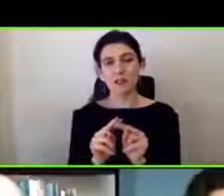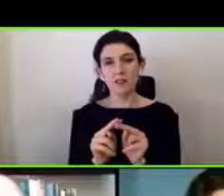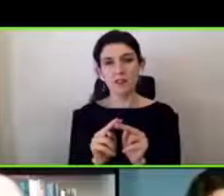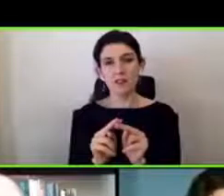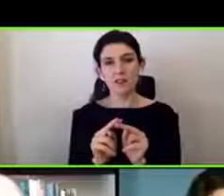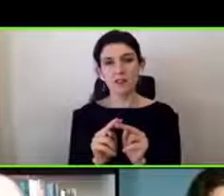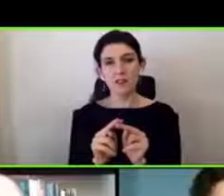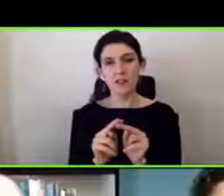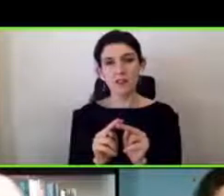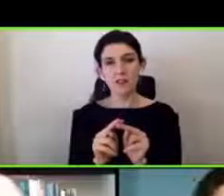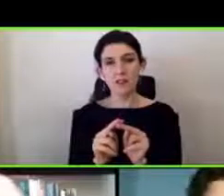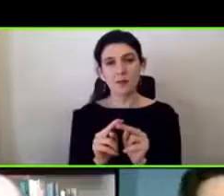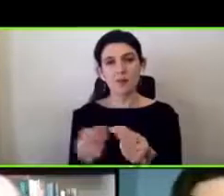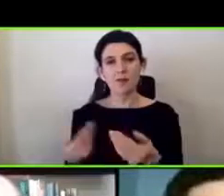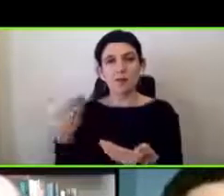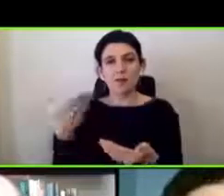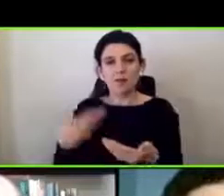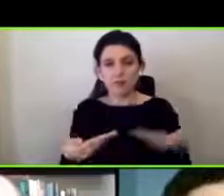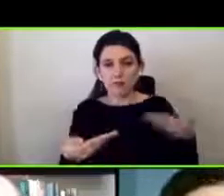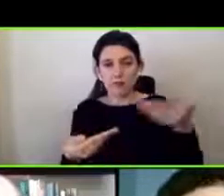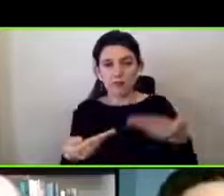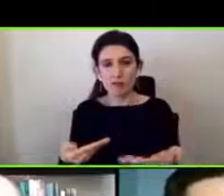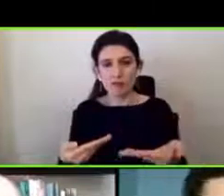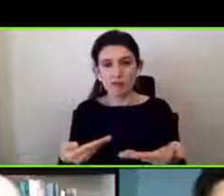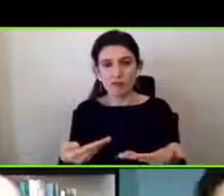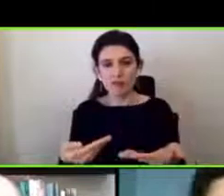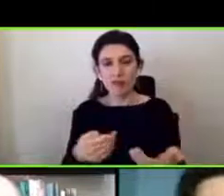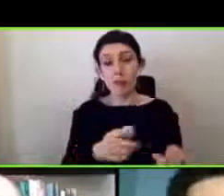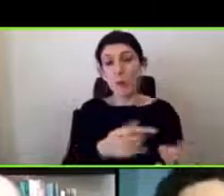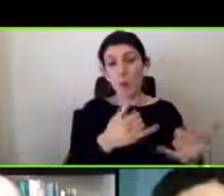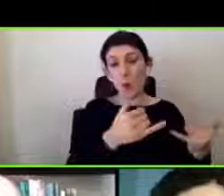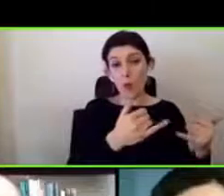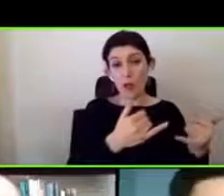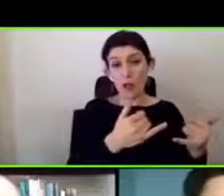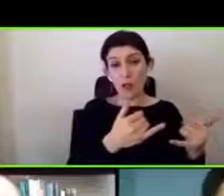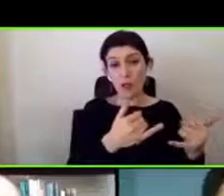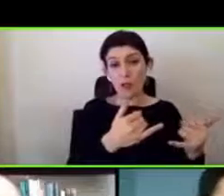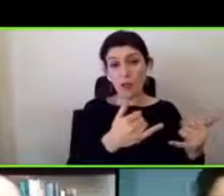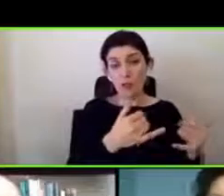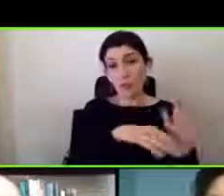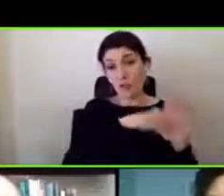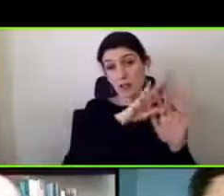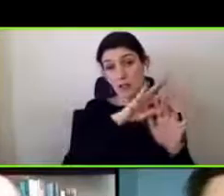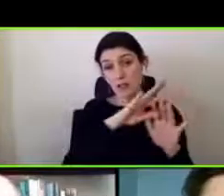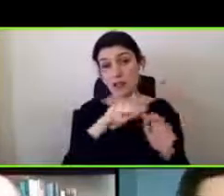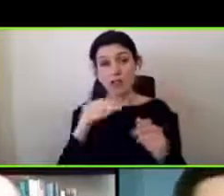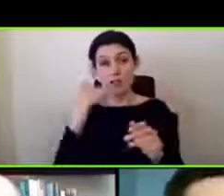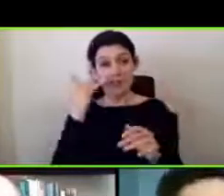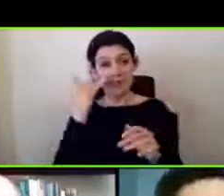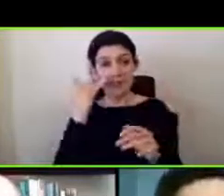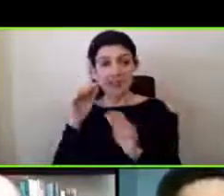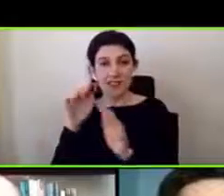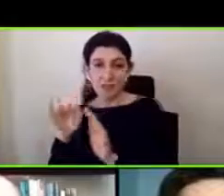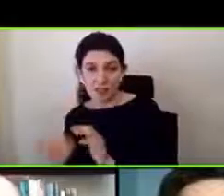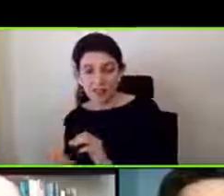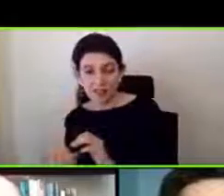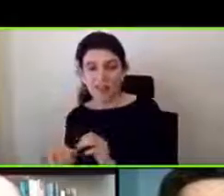complementariedad de que unos jueguen los más grandes con los más chicos, qué sé yo, y que todos puedan